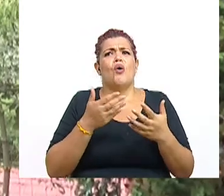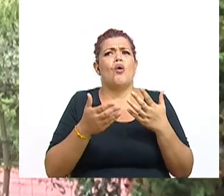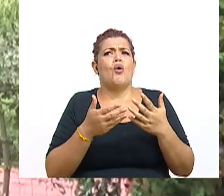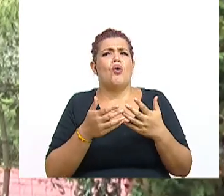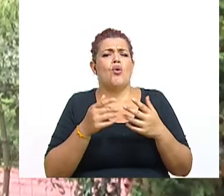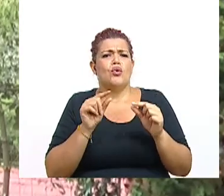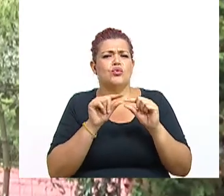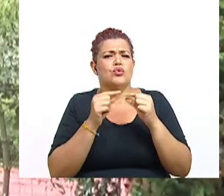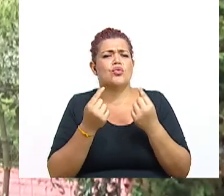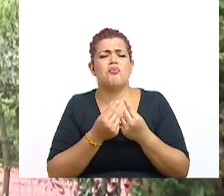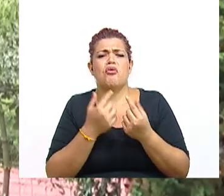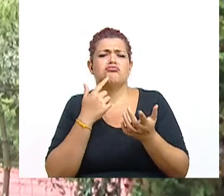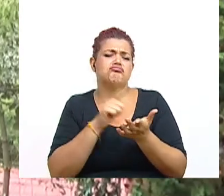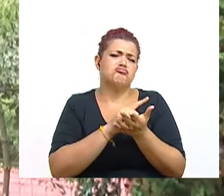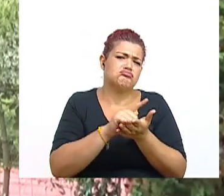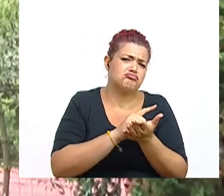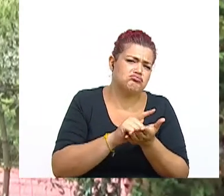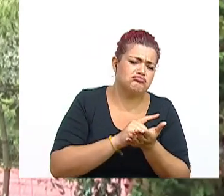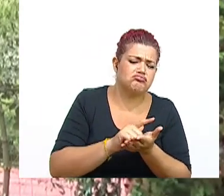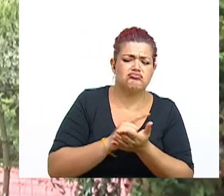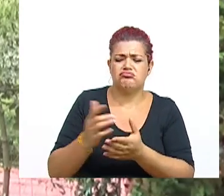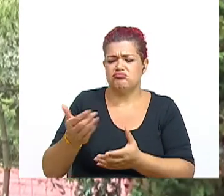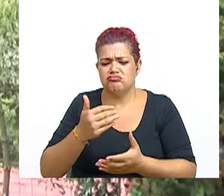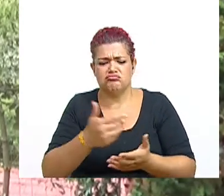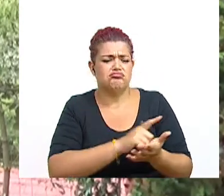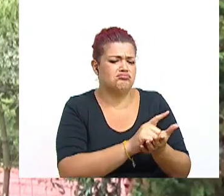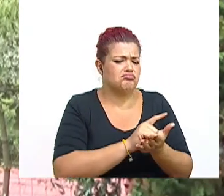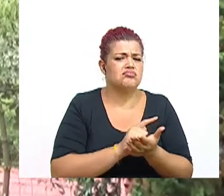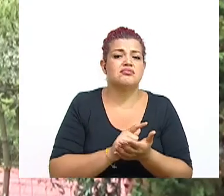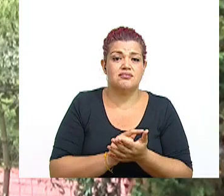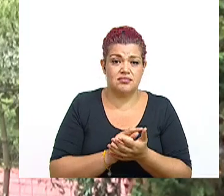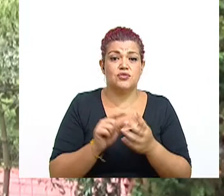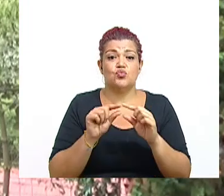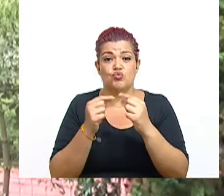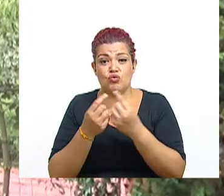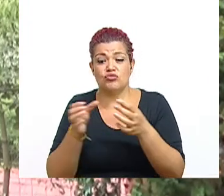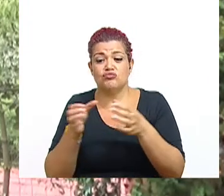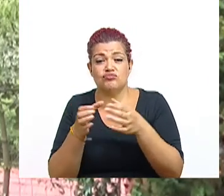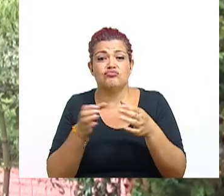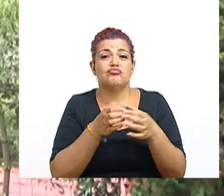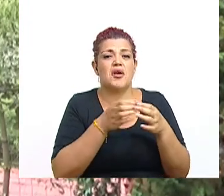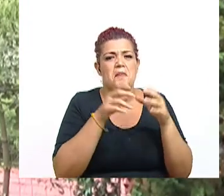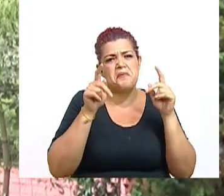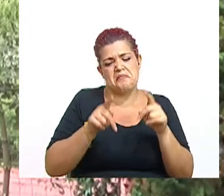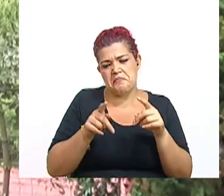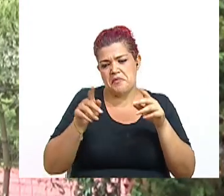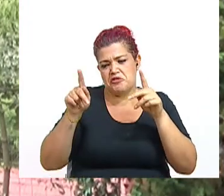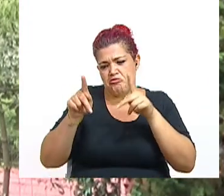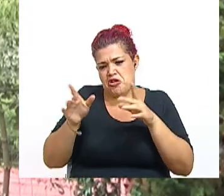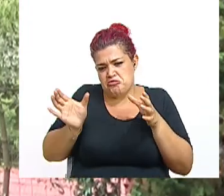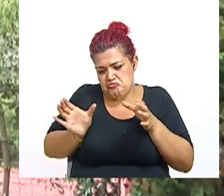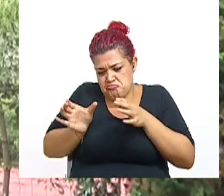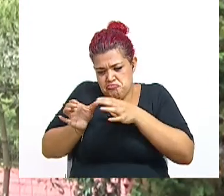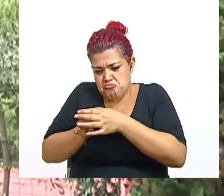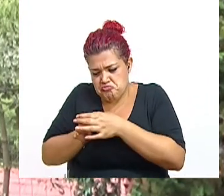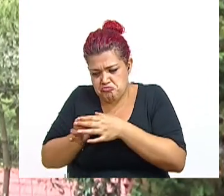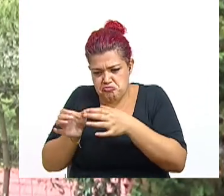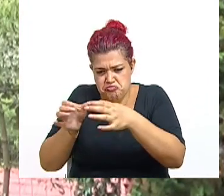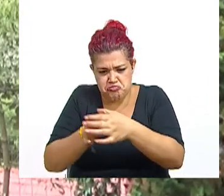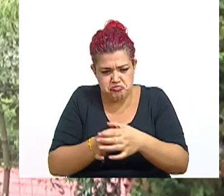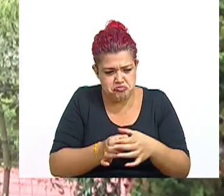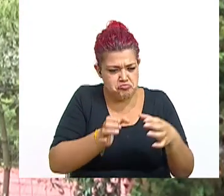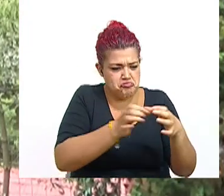grupos de limpieza y todo eso, formado por pequeñas personas. ¿Cuál es la finalidad de